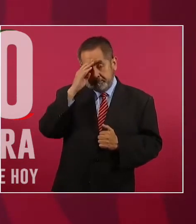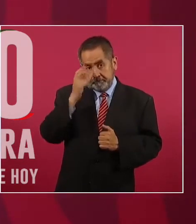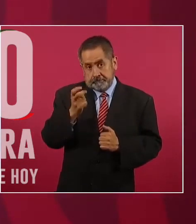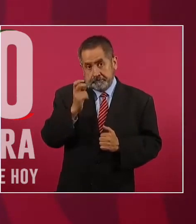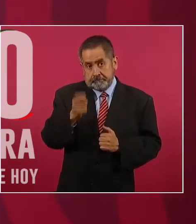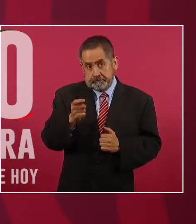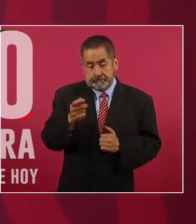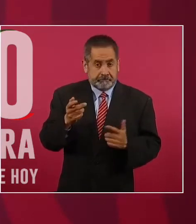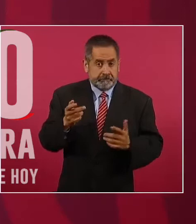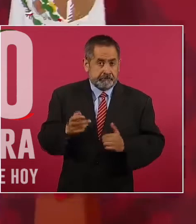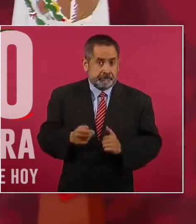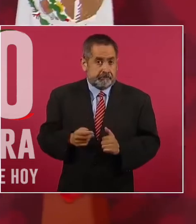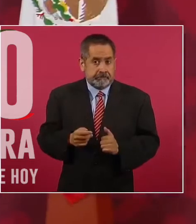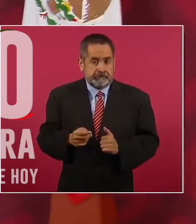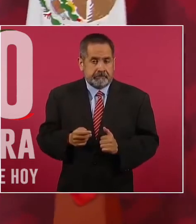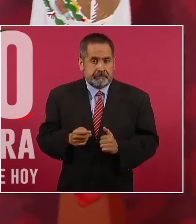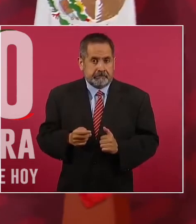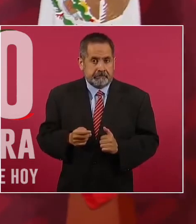resulta